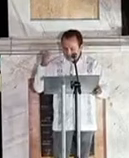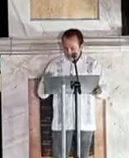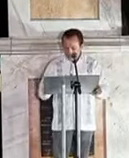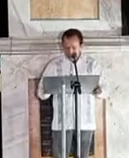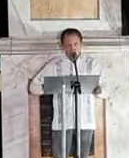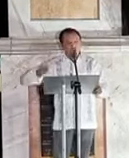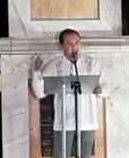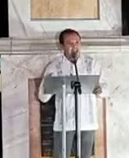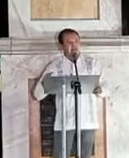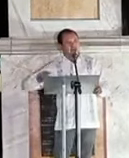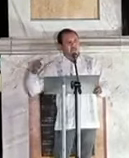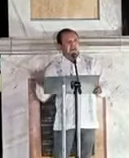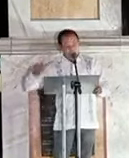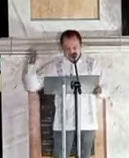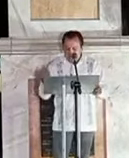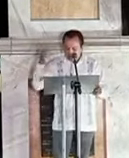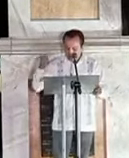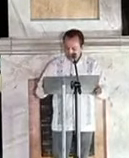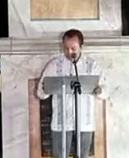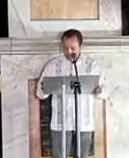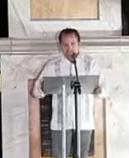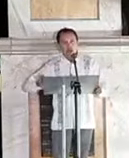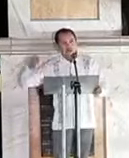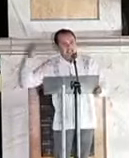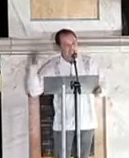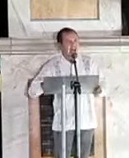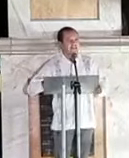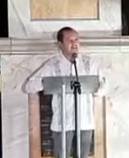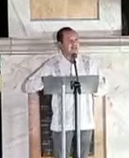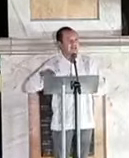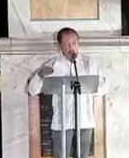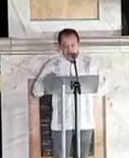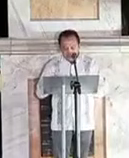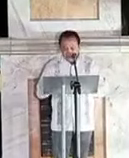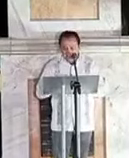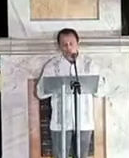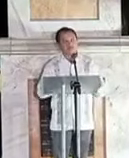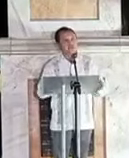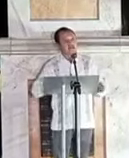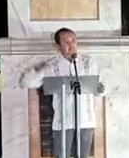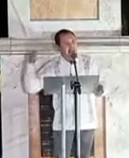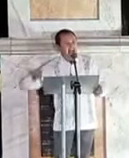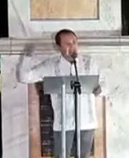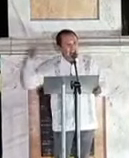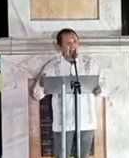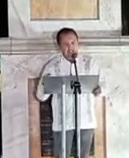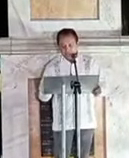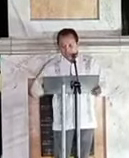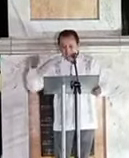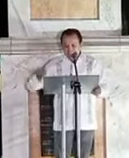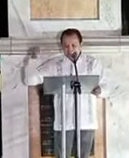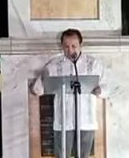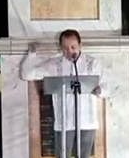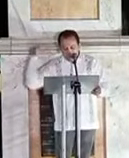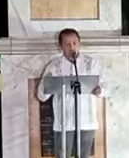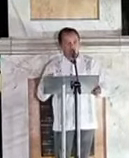más, Morena los va a aplastar. La honestidad y los resultados van a ganar